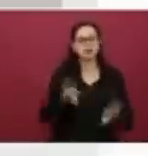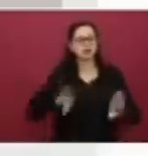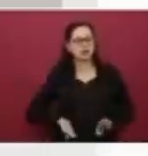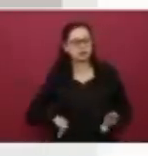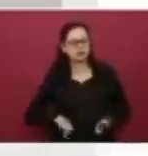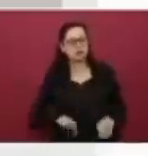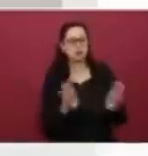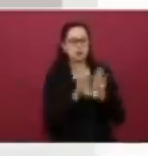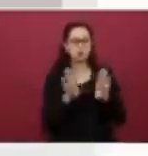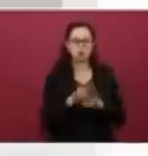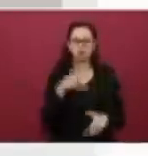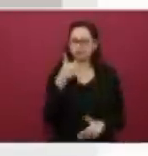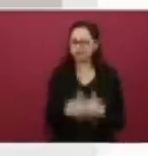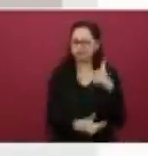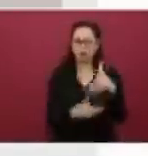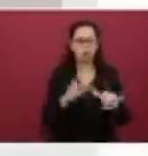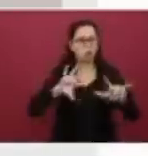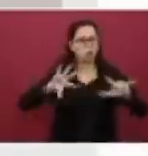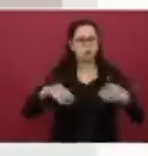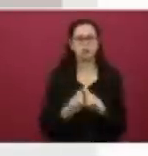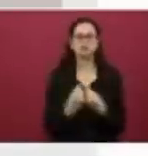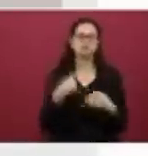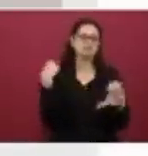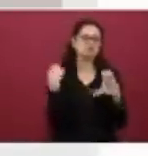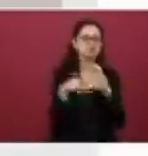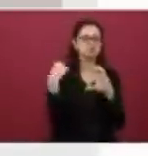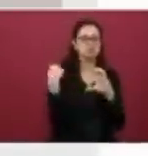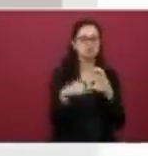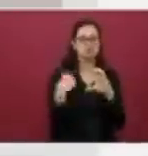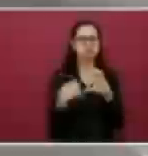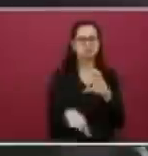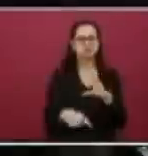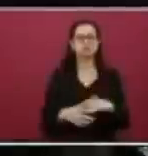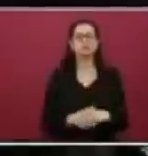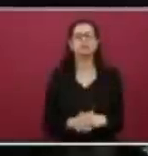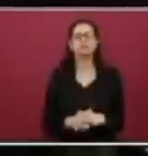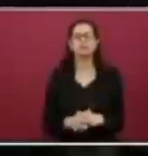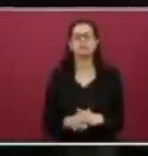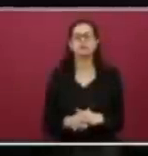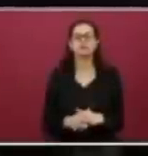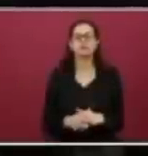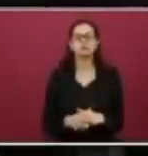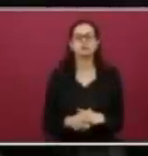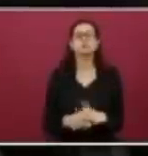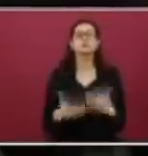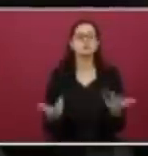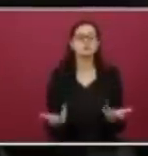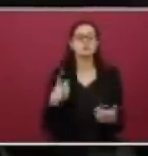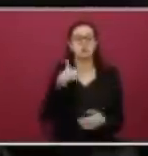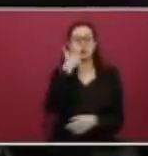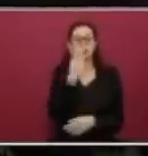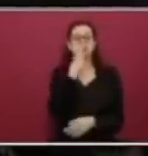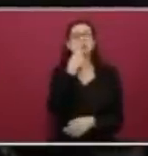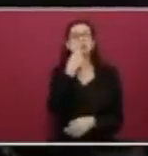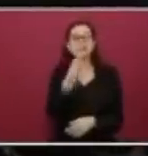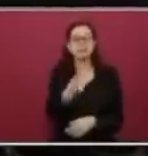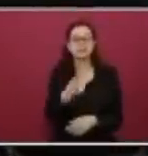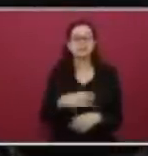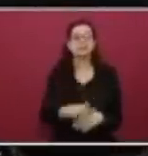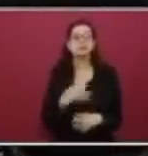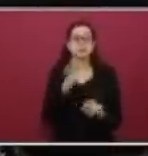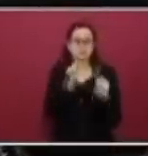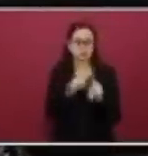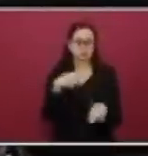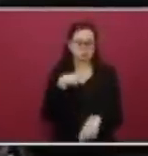conjunto a través de este correo electrónico quiero decir que yo personalmente también estuve en una de las